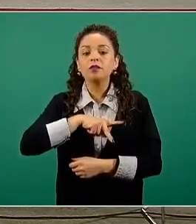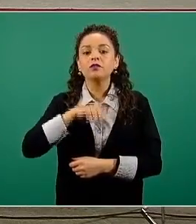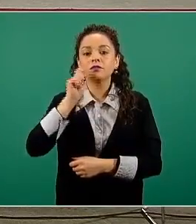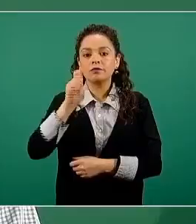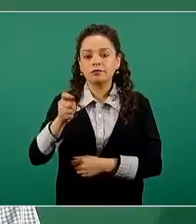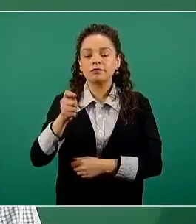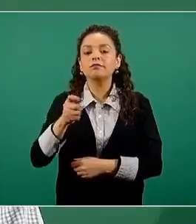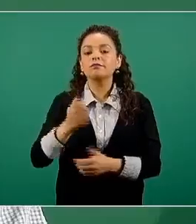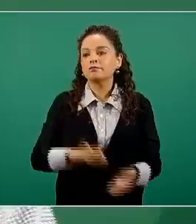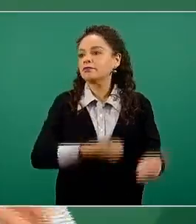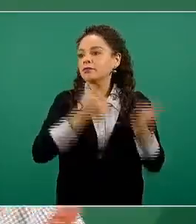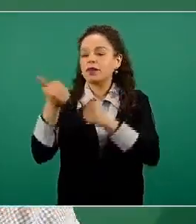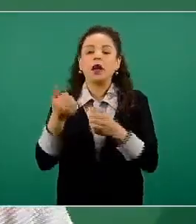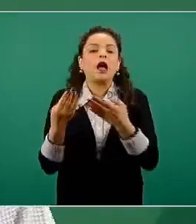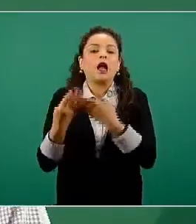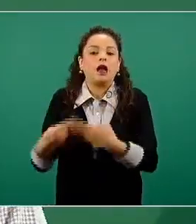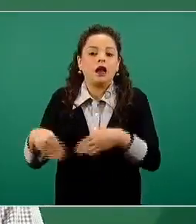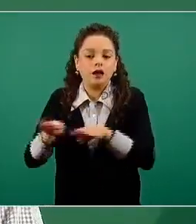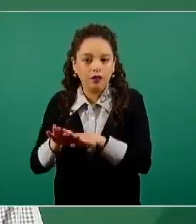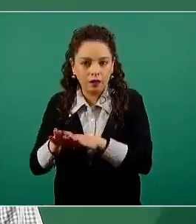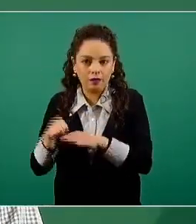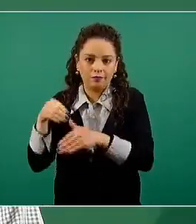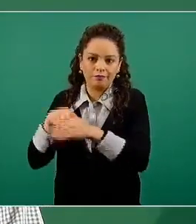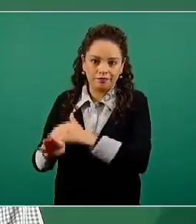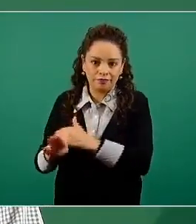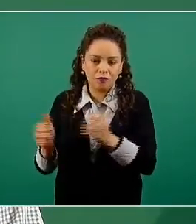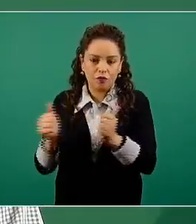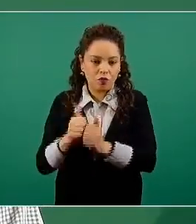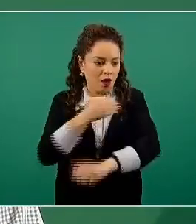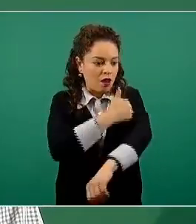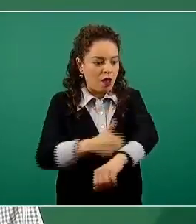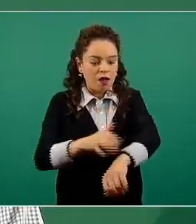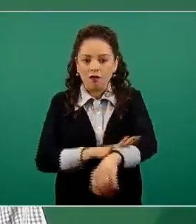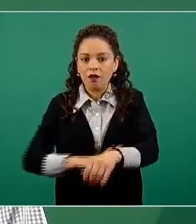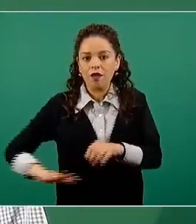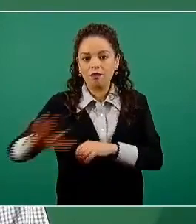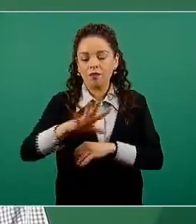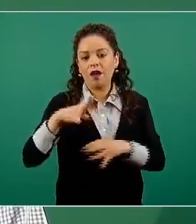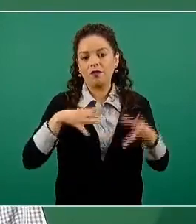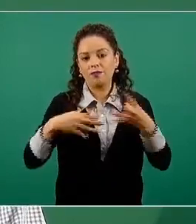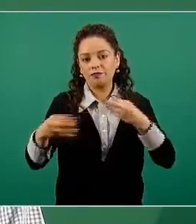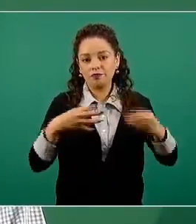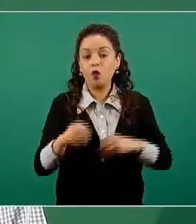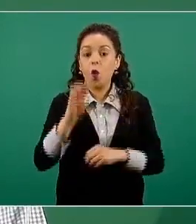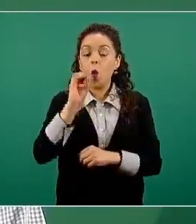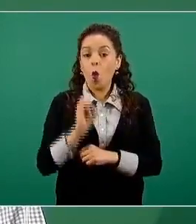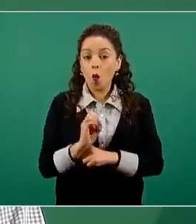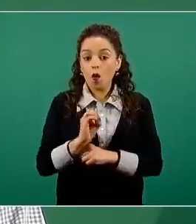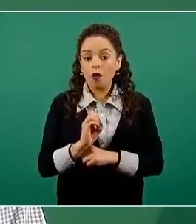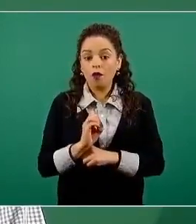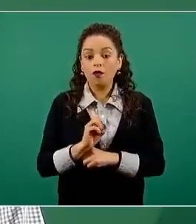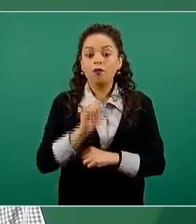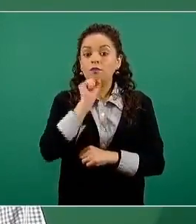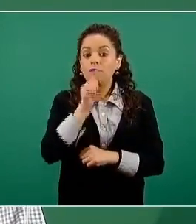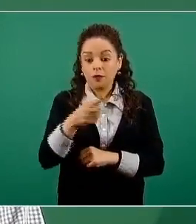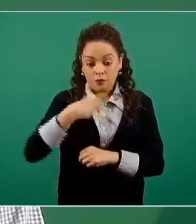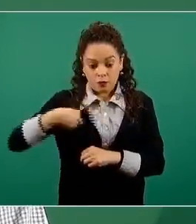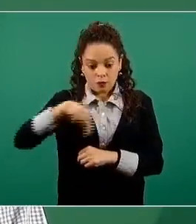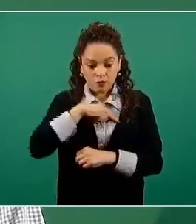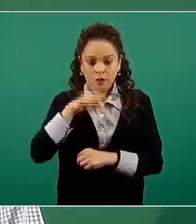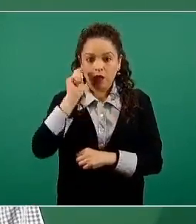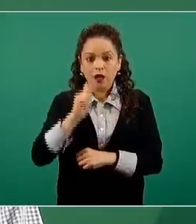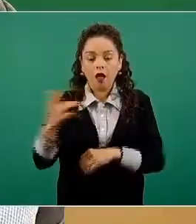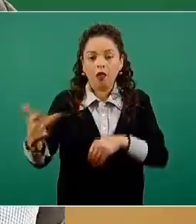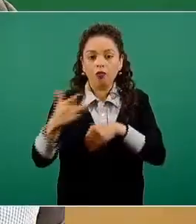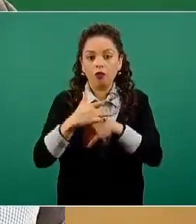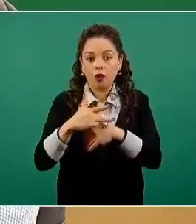nuestro domicilio, no los introduzcan con nuestros seres queridos o familiares, o no nos permitan que nosotros mismos al tocarnos, que no